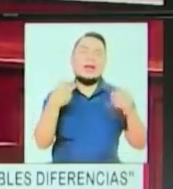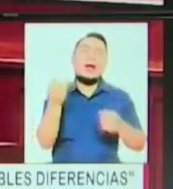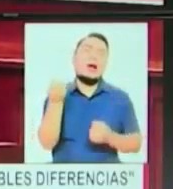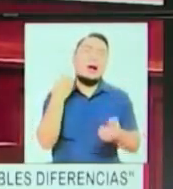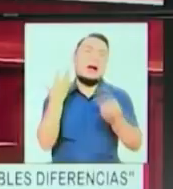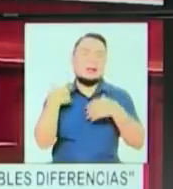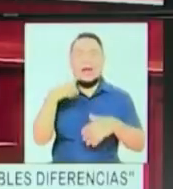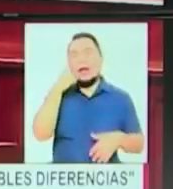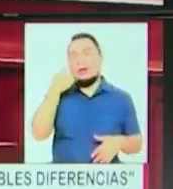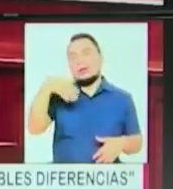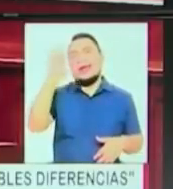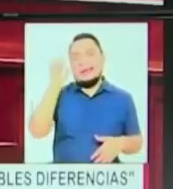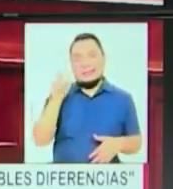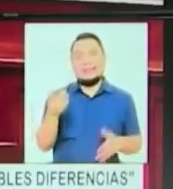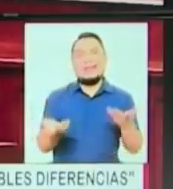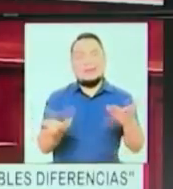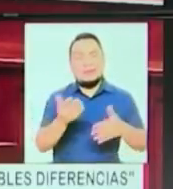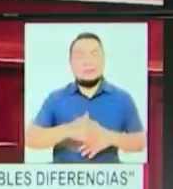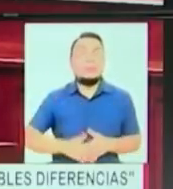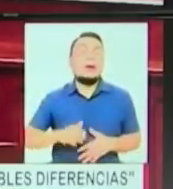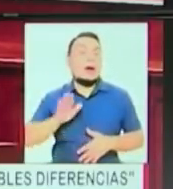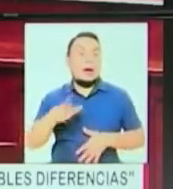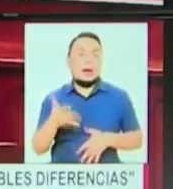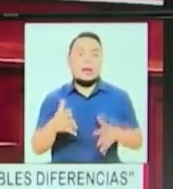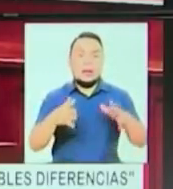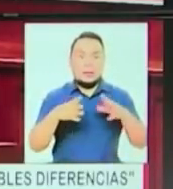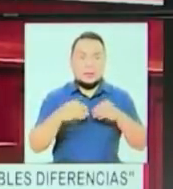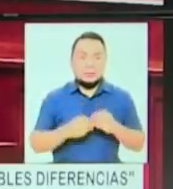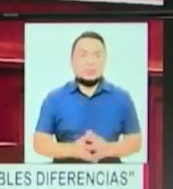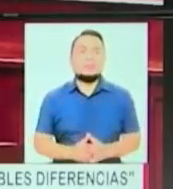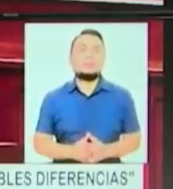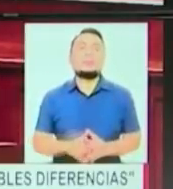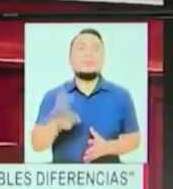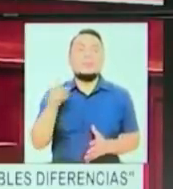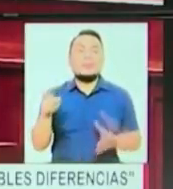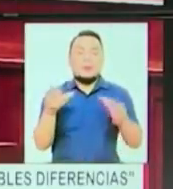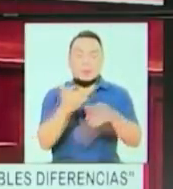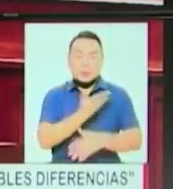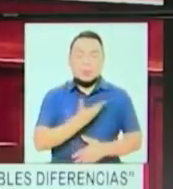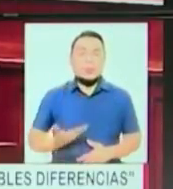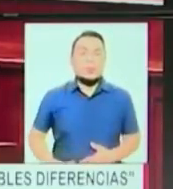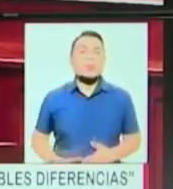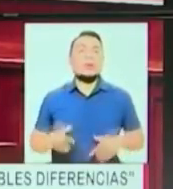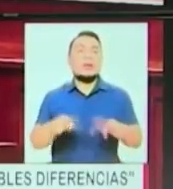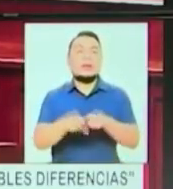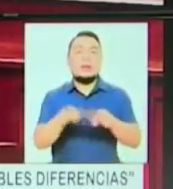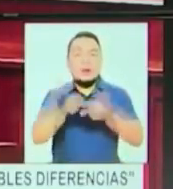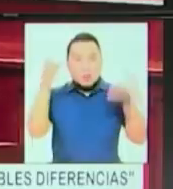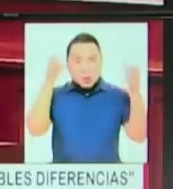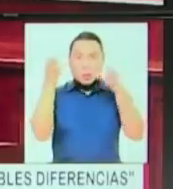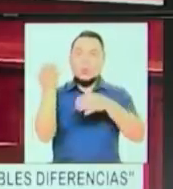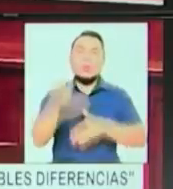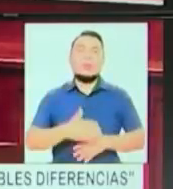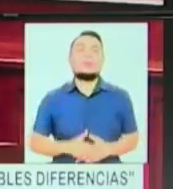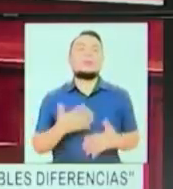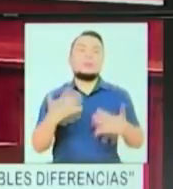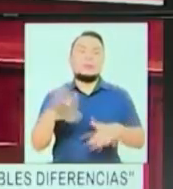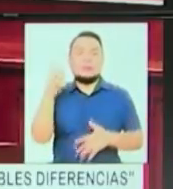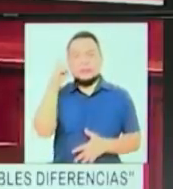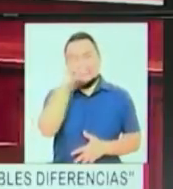la cantidad de empresas. Eso sí, me tienes que vender todos estos productos genéricos y le pones una lista